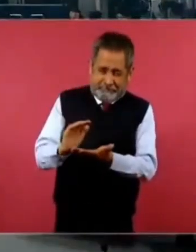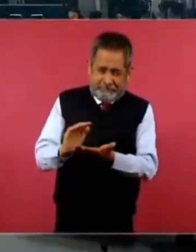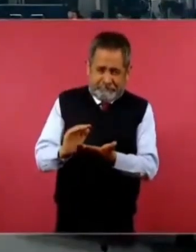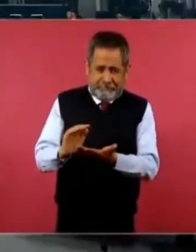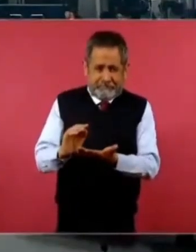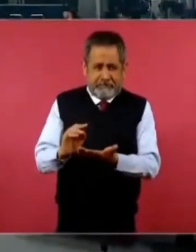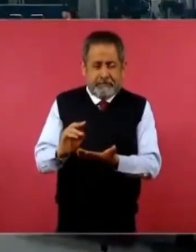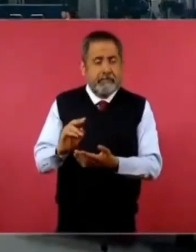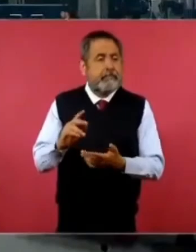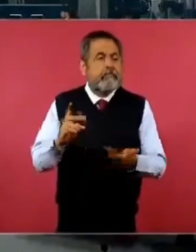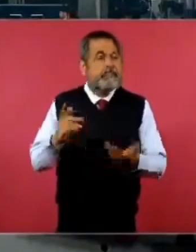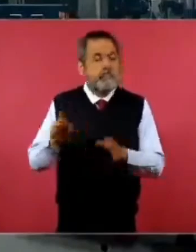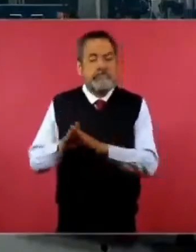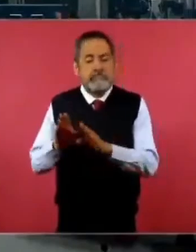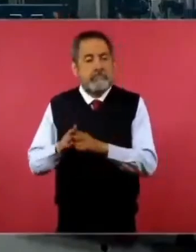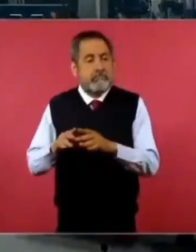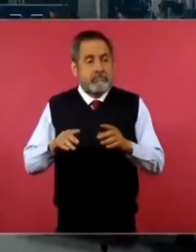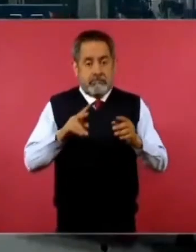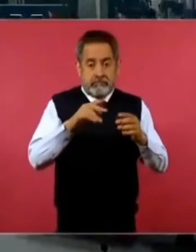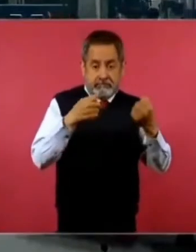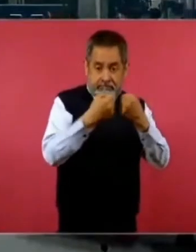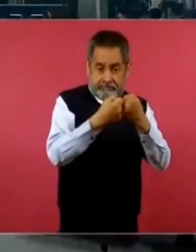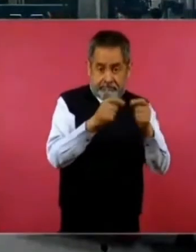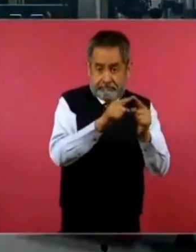2,180 kilómetros de frontera,